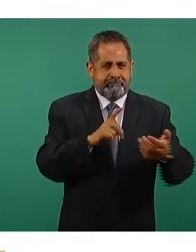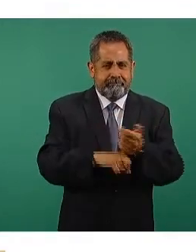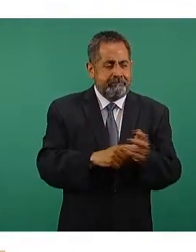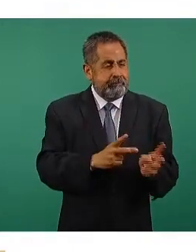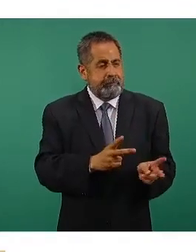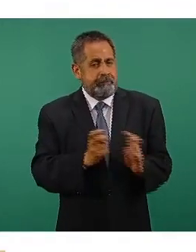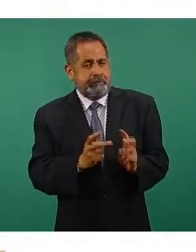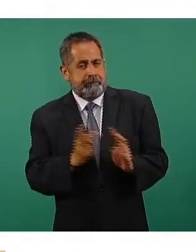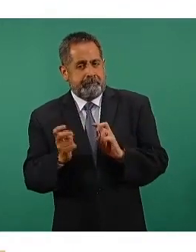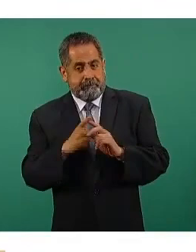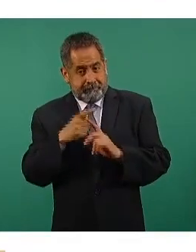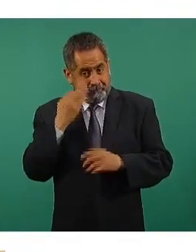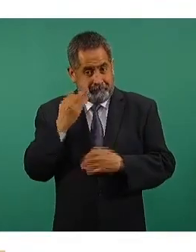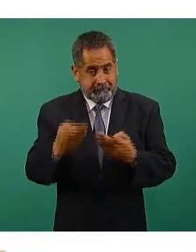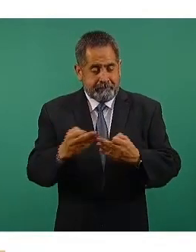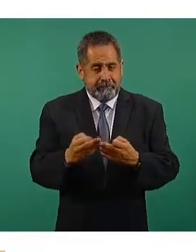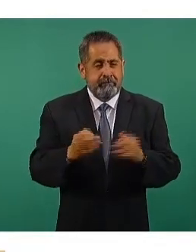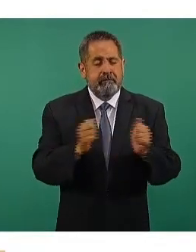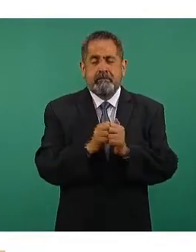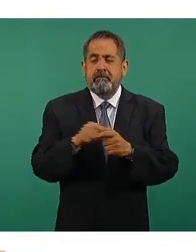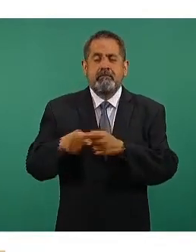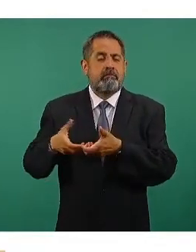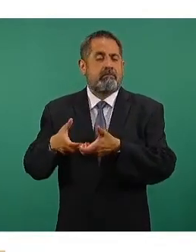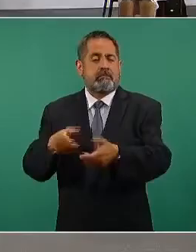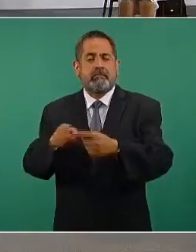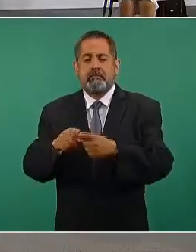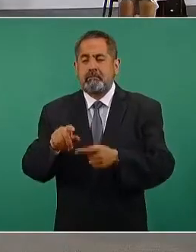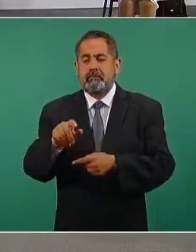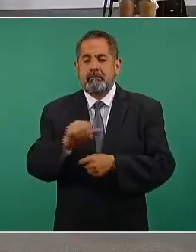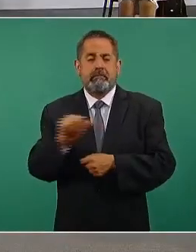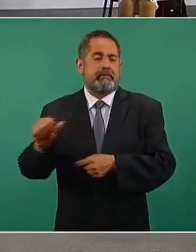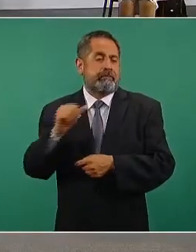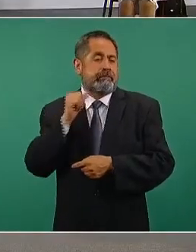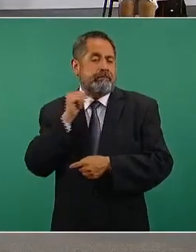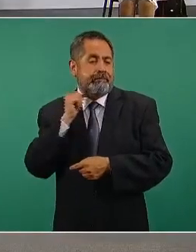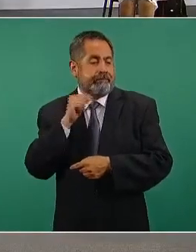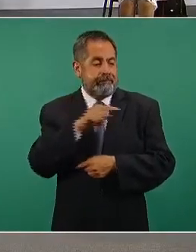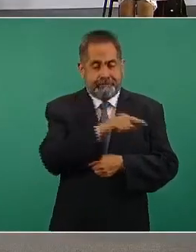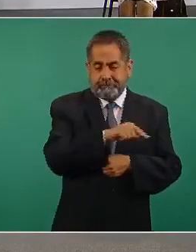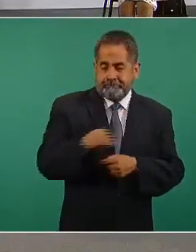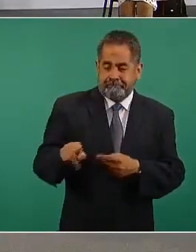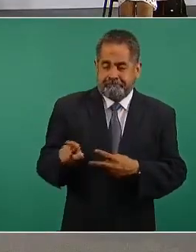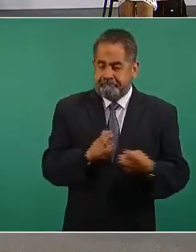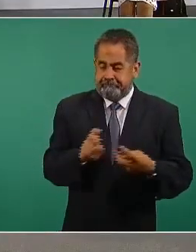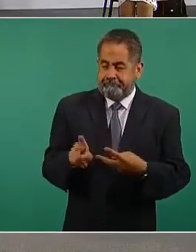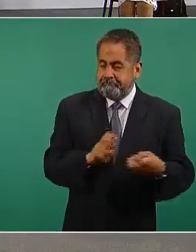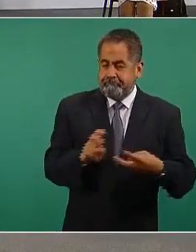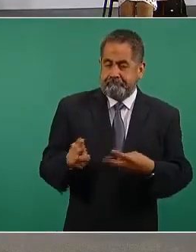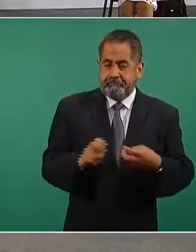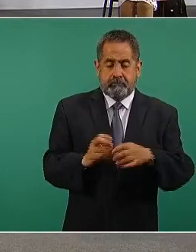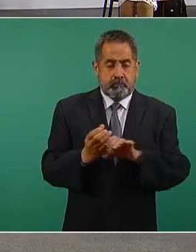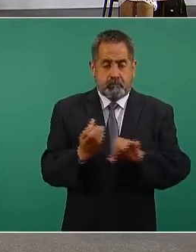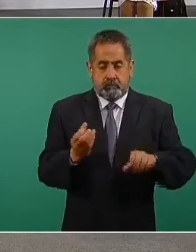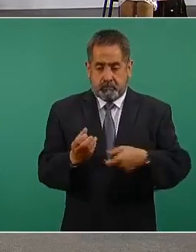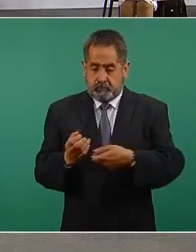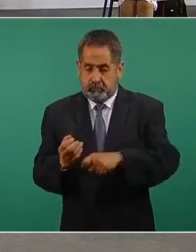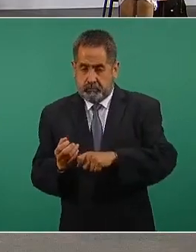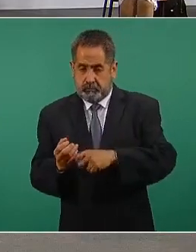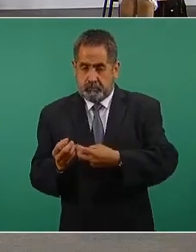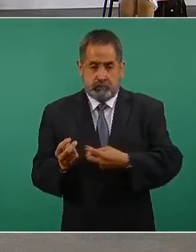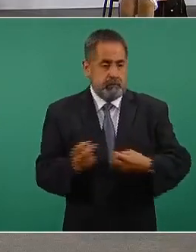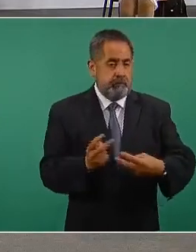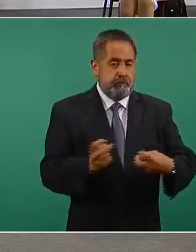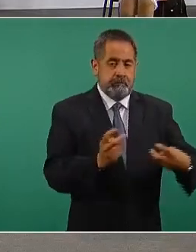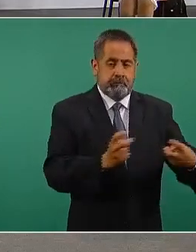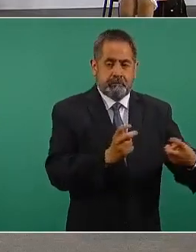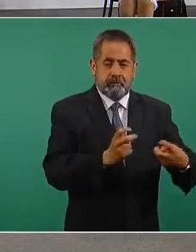toma clandestina conectada al ducto Tuxpan-Azcapotzalco. La que sigue, por favor. Esto es lo que se encuentra al interior del inmueble, como podemos